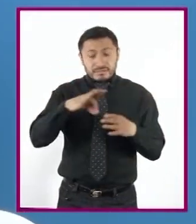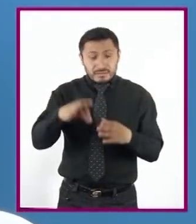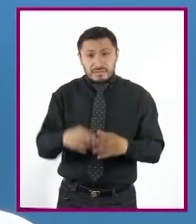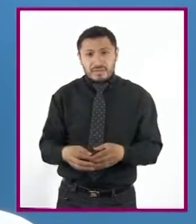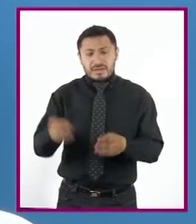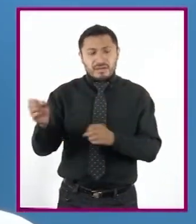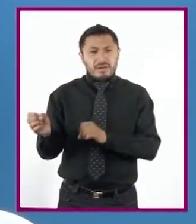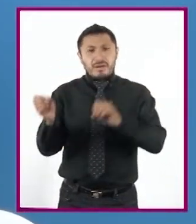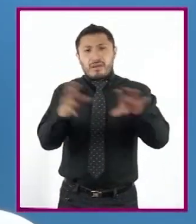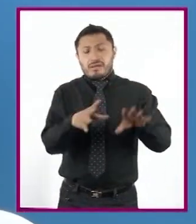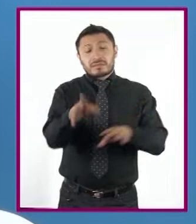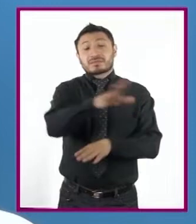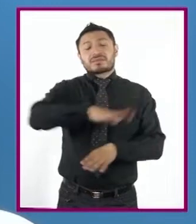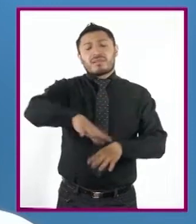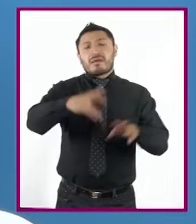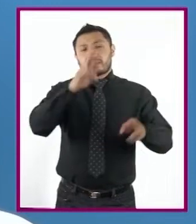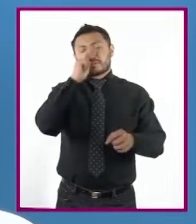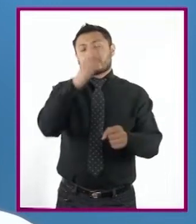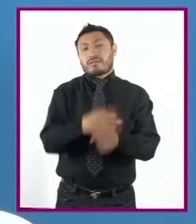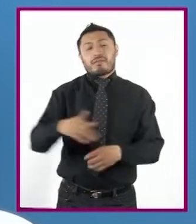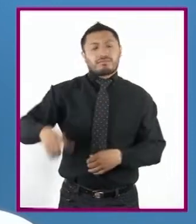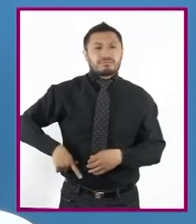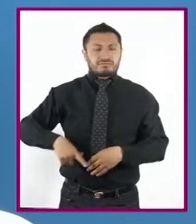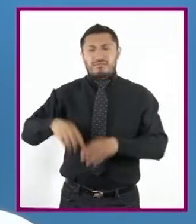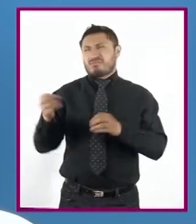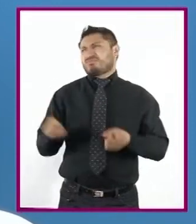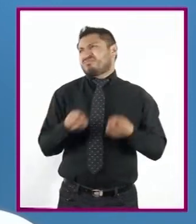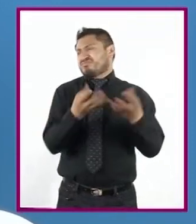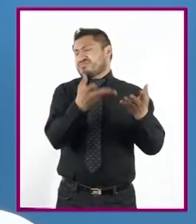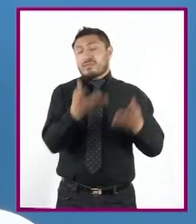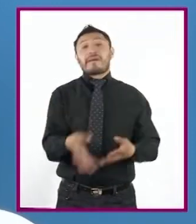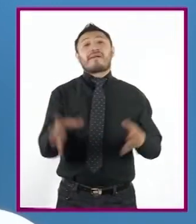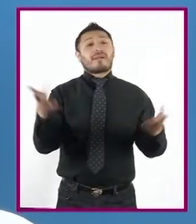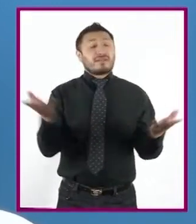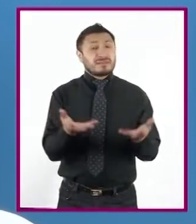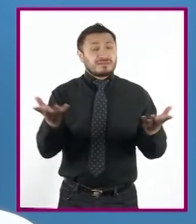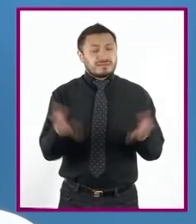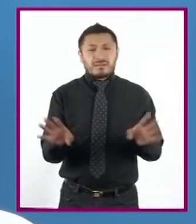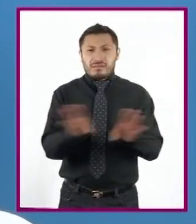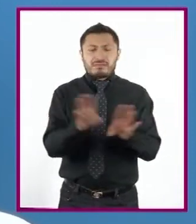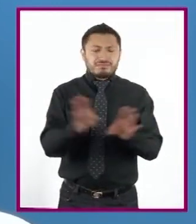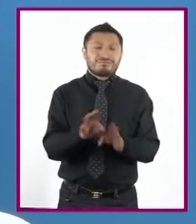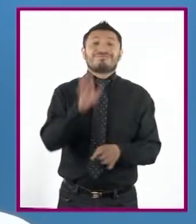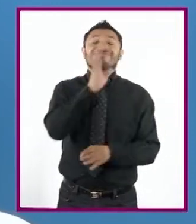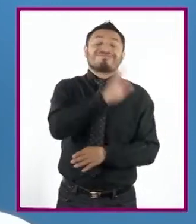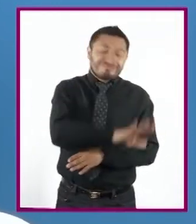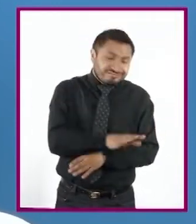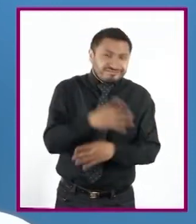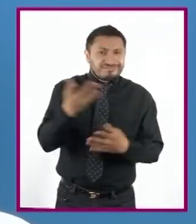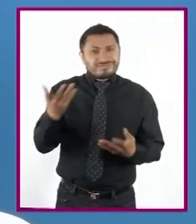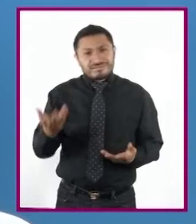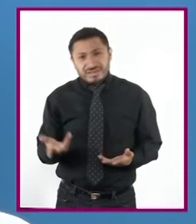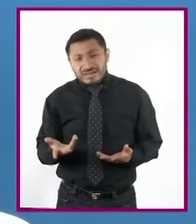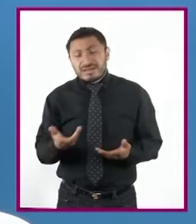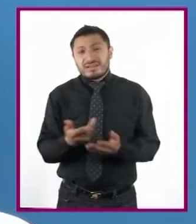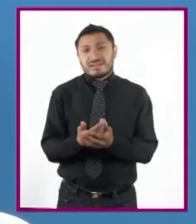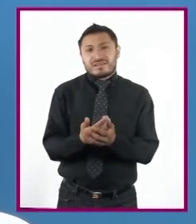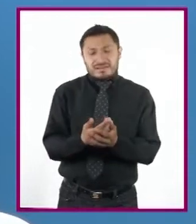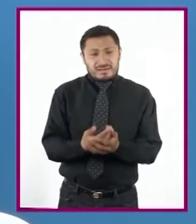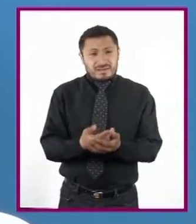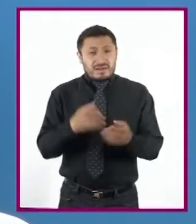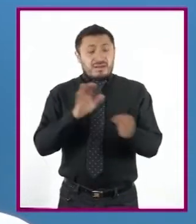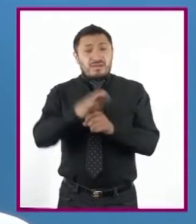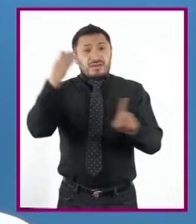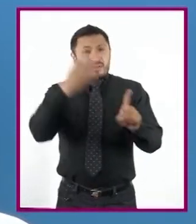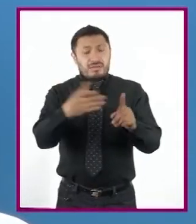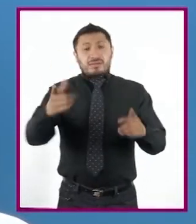a las masas la responsabilidad total del gobierno habría producido resultados que podían haber desacreditado totalmente la causa del